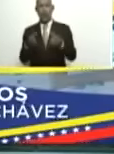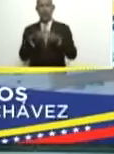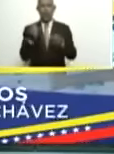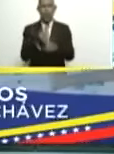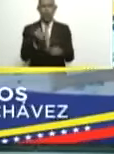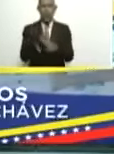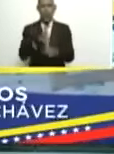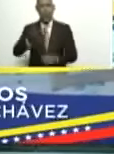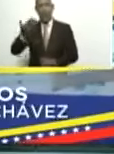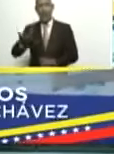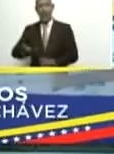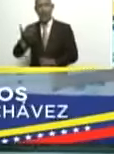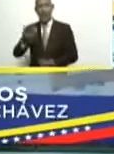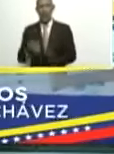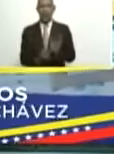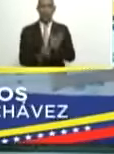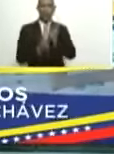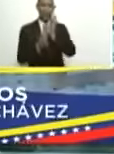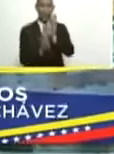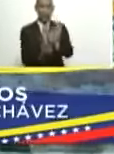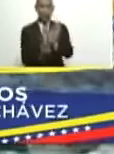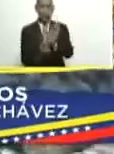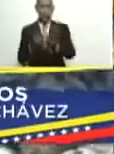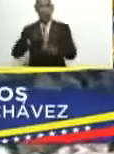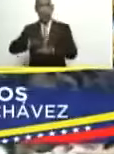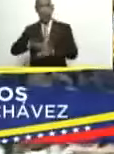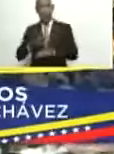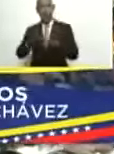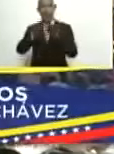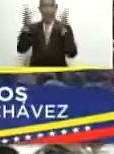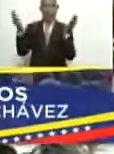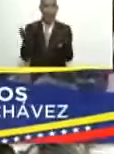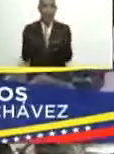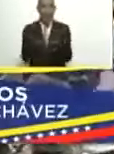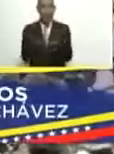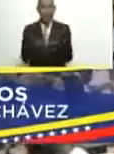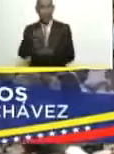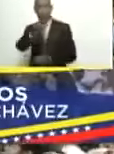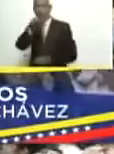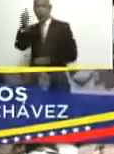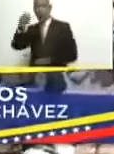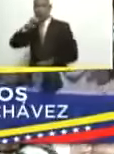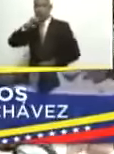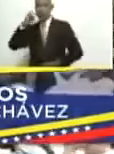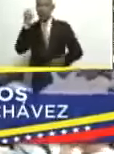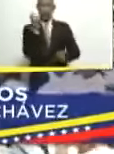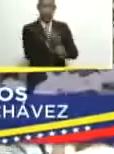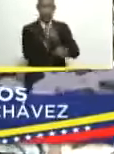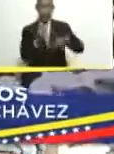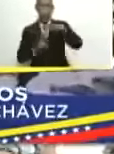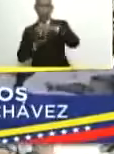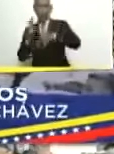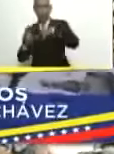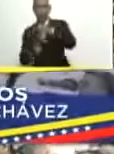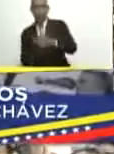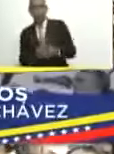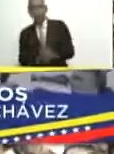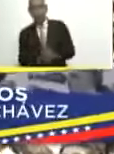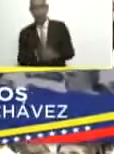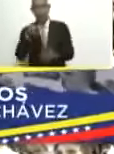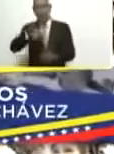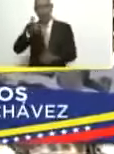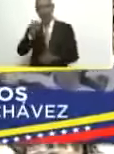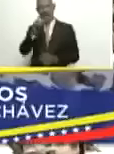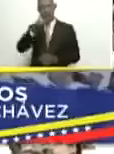Es importante resaltar esto porque para el mundo, aquellos que son enemigos de la revolución quieren decir que aquí hay